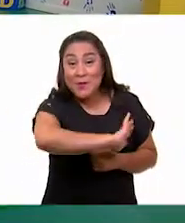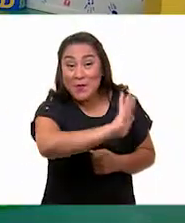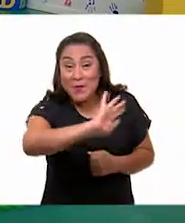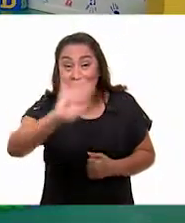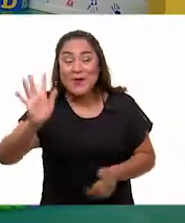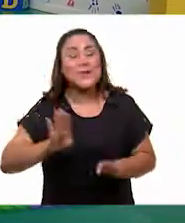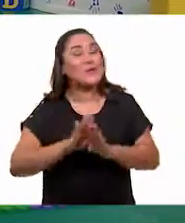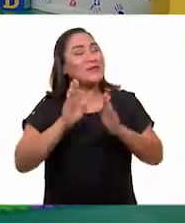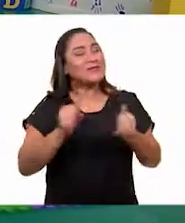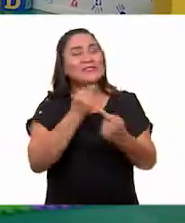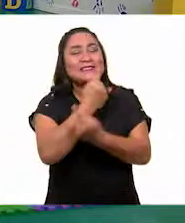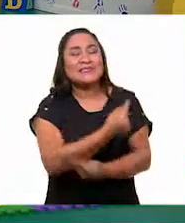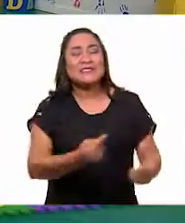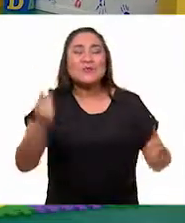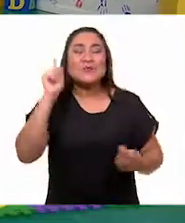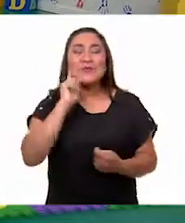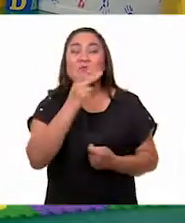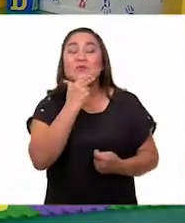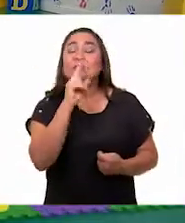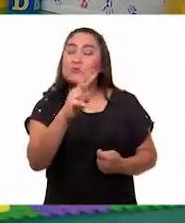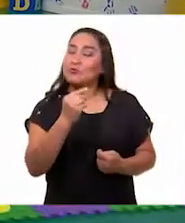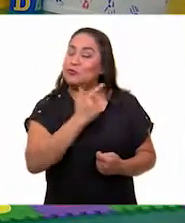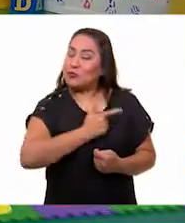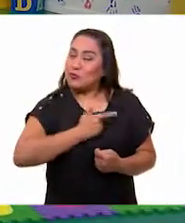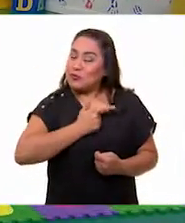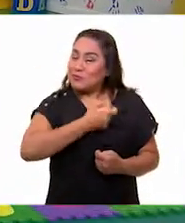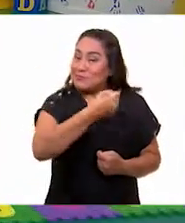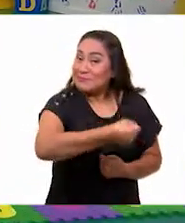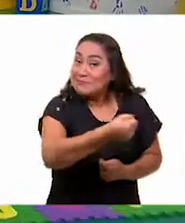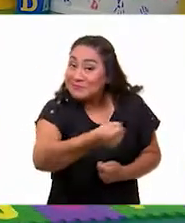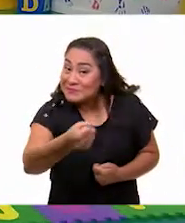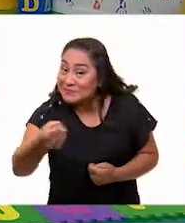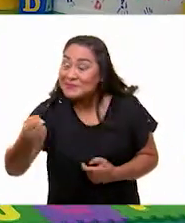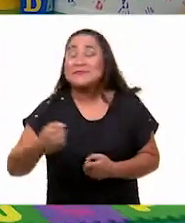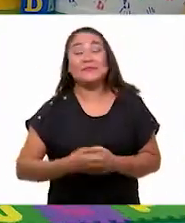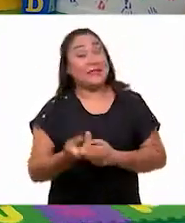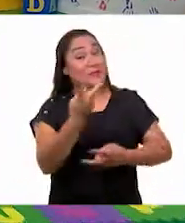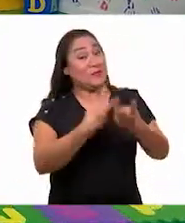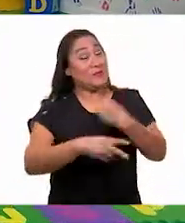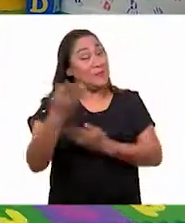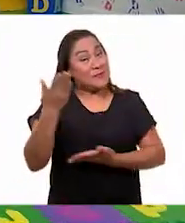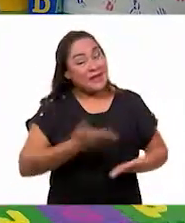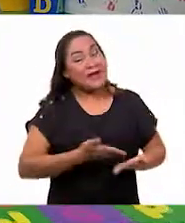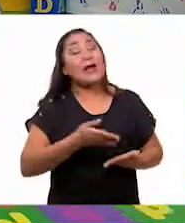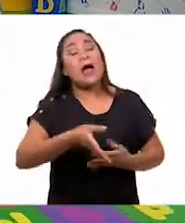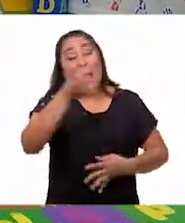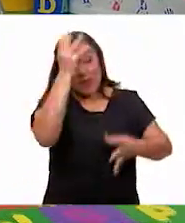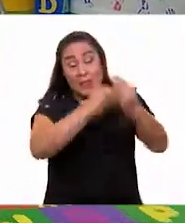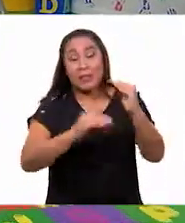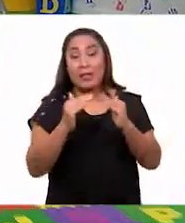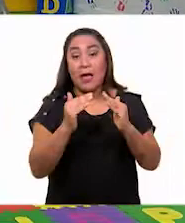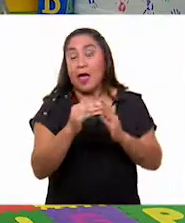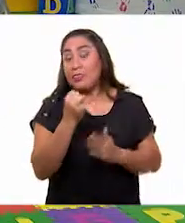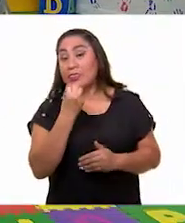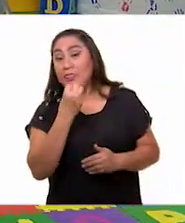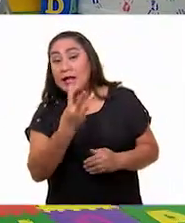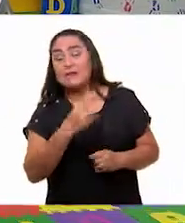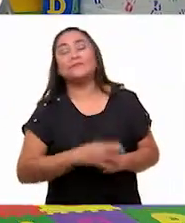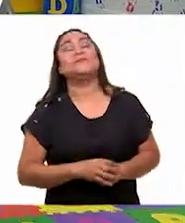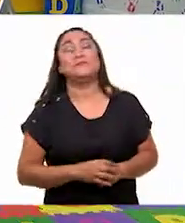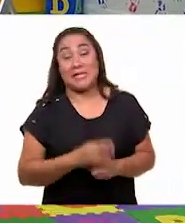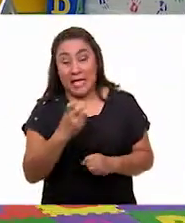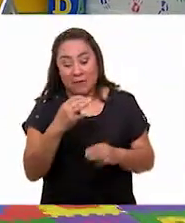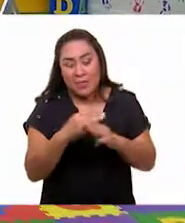¿Cómo están, niñas y niños? Me da mucho gusto saludarlas y saludarlos. Bienvenidas y bienvenidos a Aprende en Casa 3. Esta es